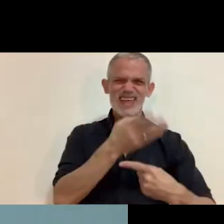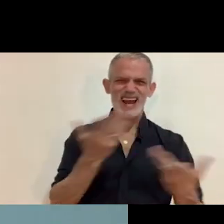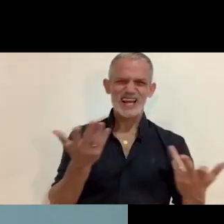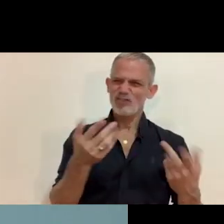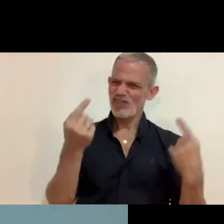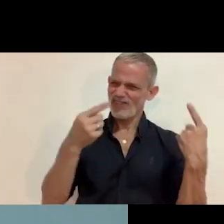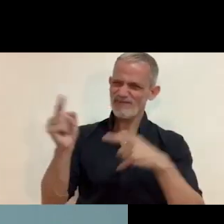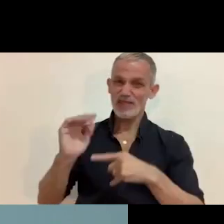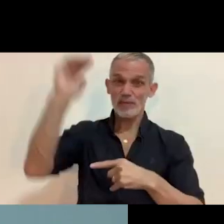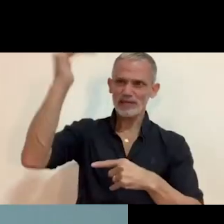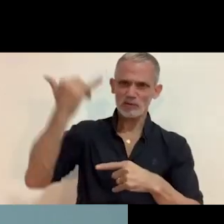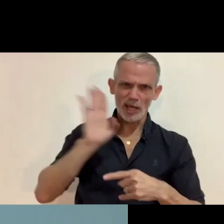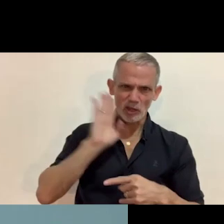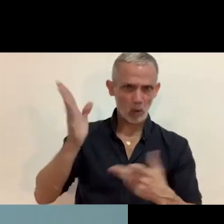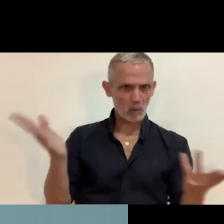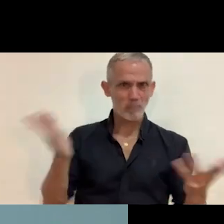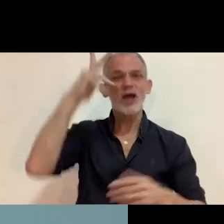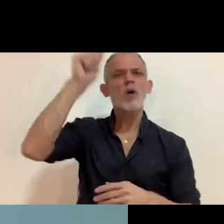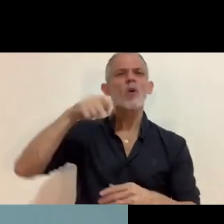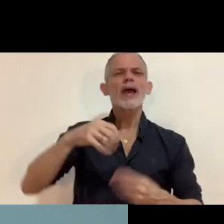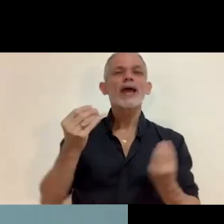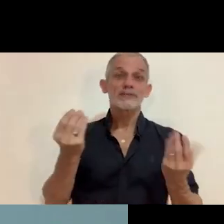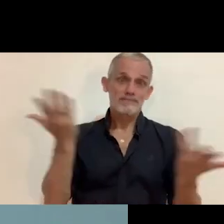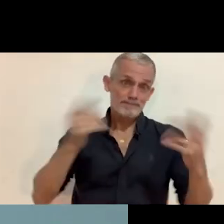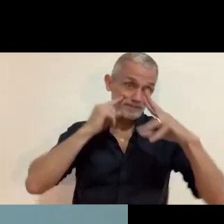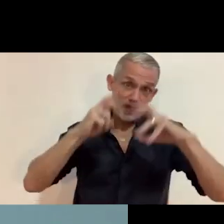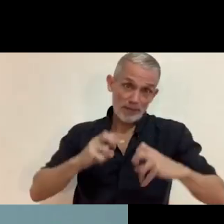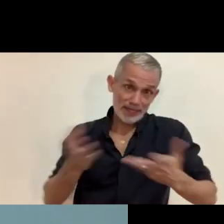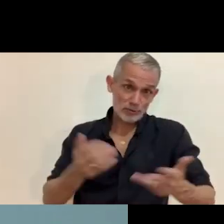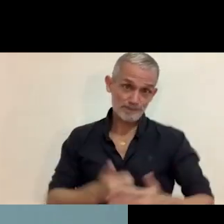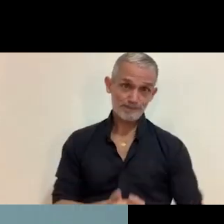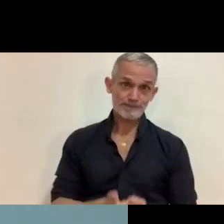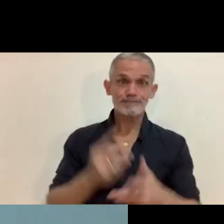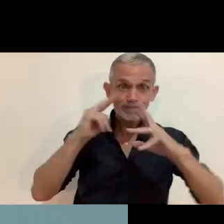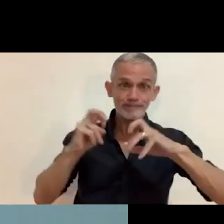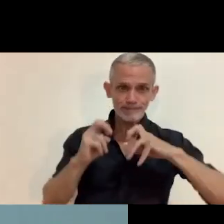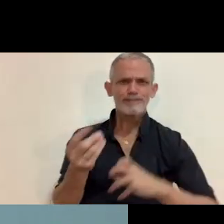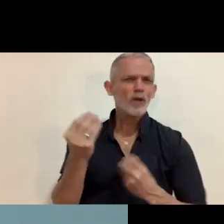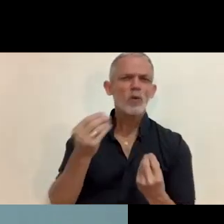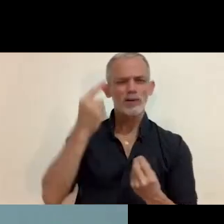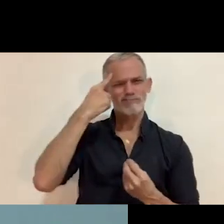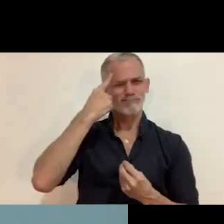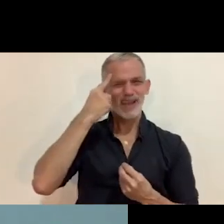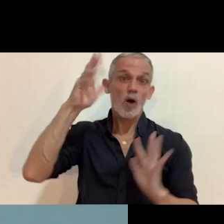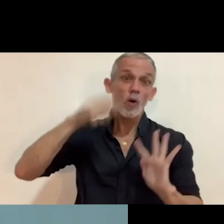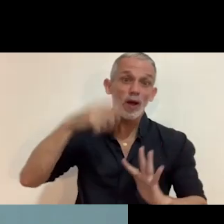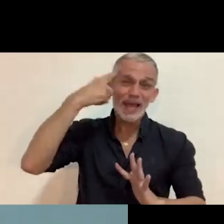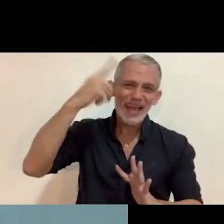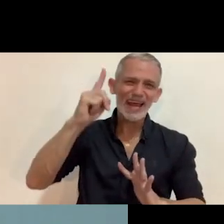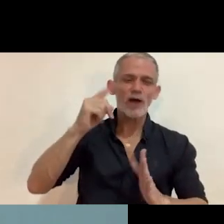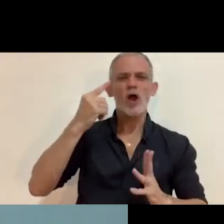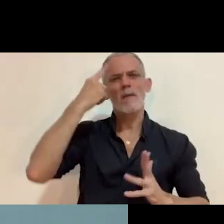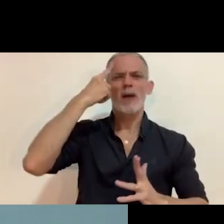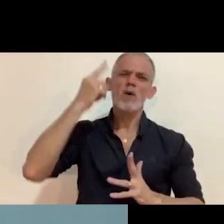¿Sí? Y el juez va a tener que empezar a investigar. Y ahí también hay una presunción, y ahí no hay una presunción de